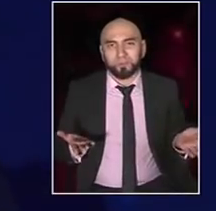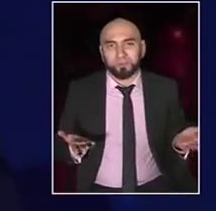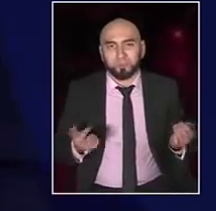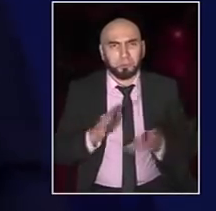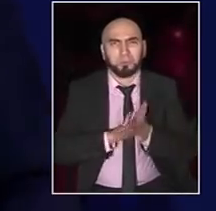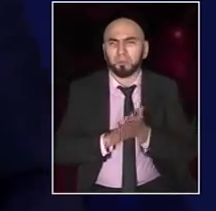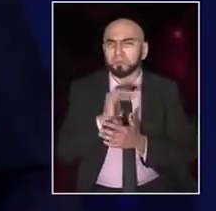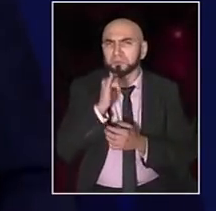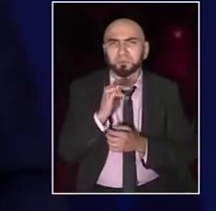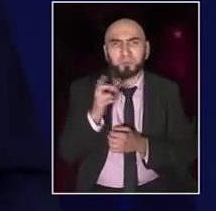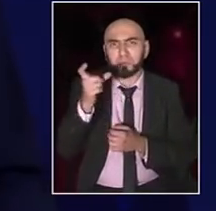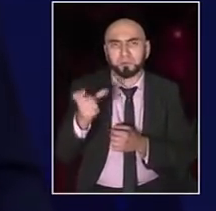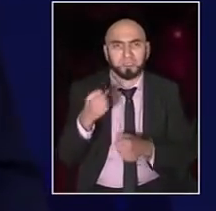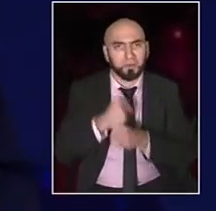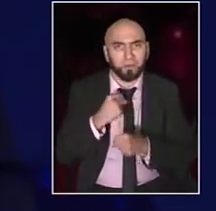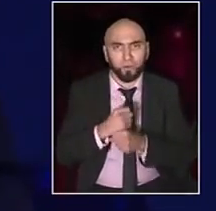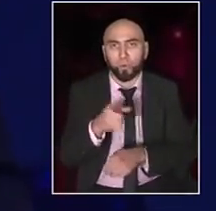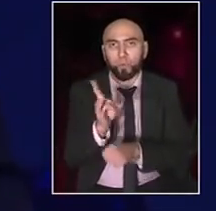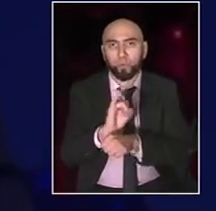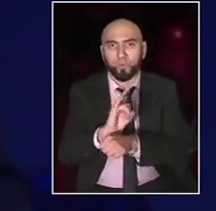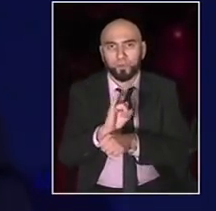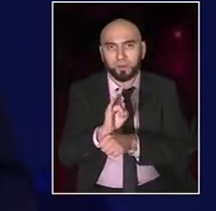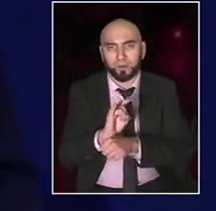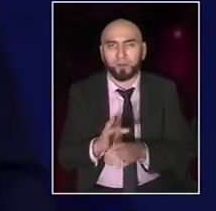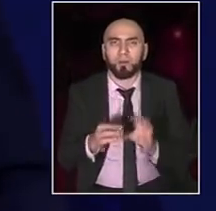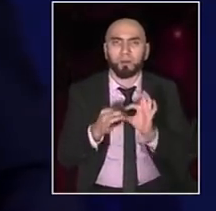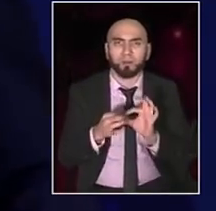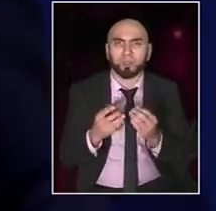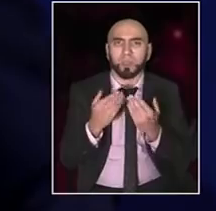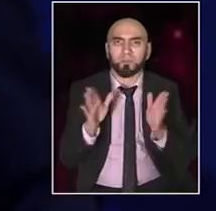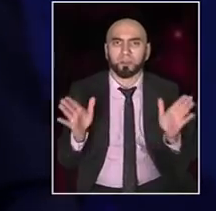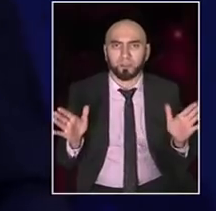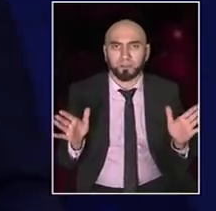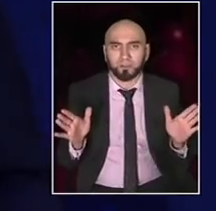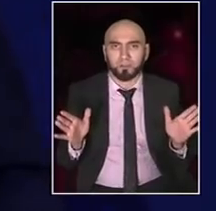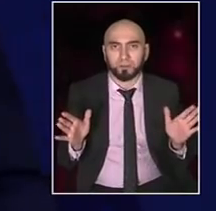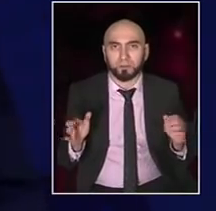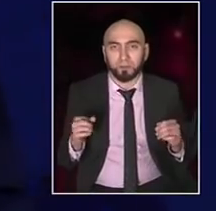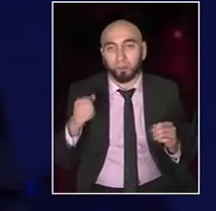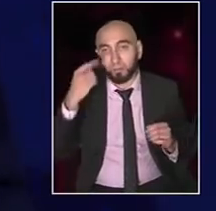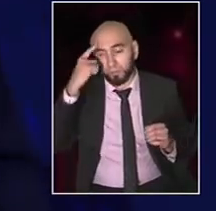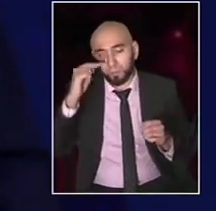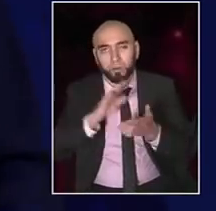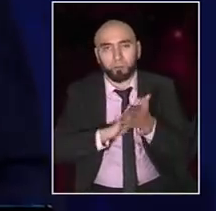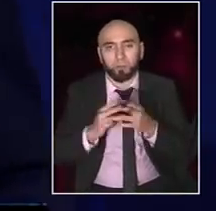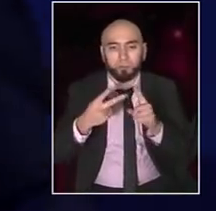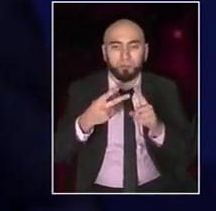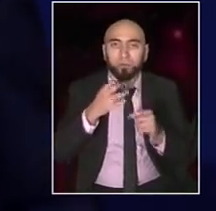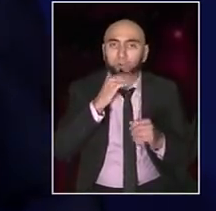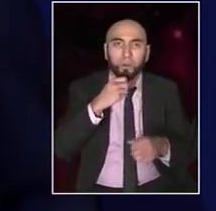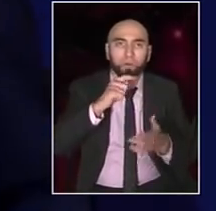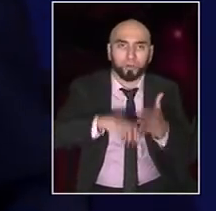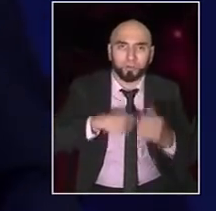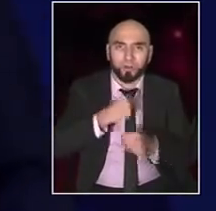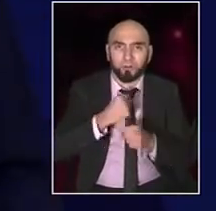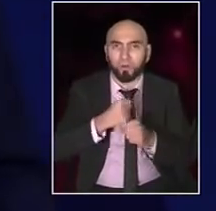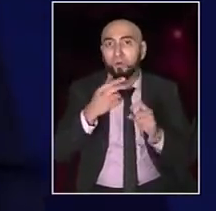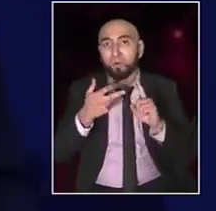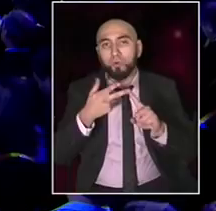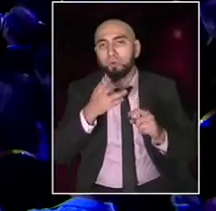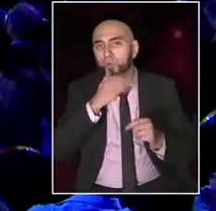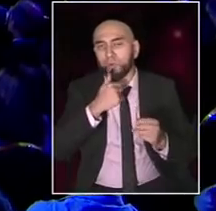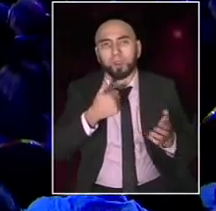Uber, que está muy contento de su libertad, y cuando uno les pregunta, bueno, pero no tiene contrato de trabajo, no tiene seguridad social, no